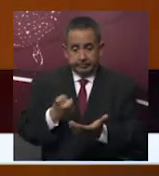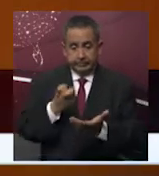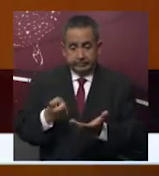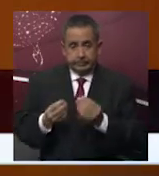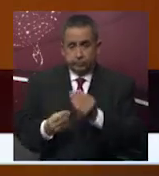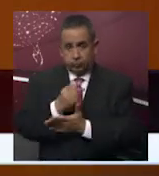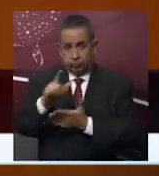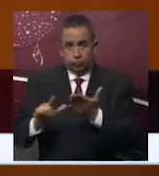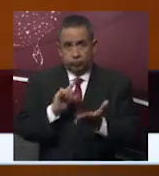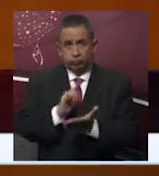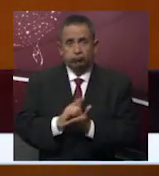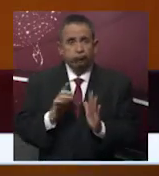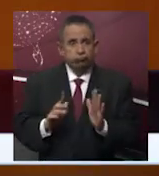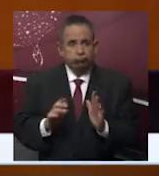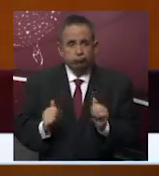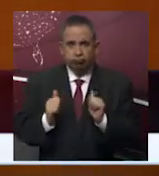figura,